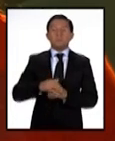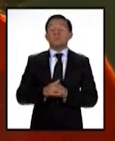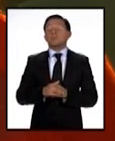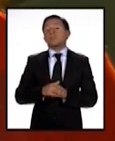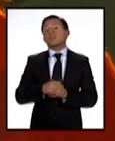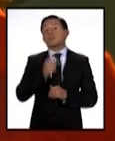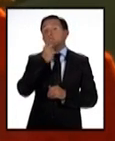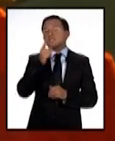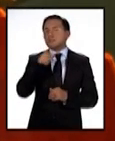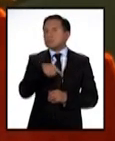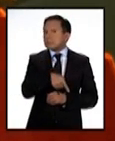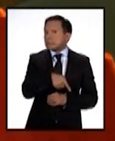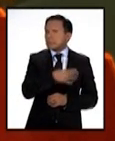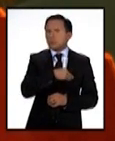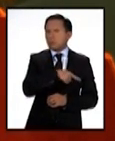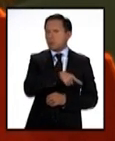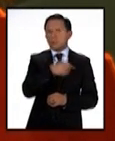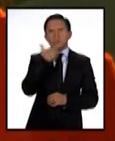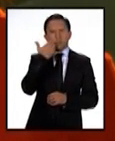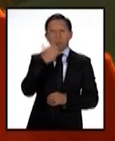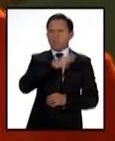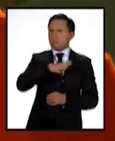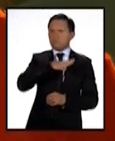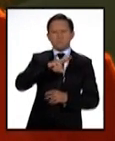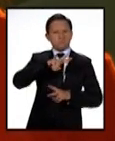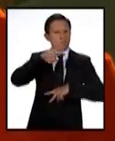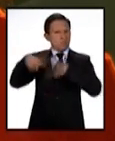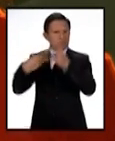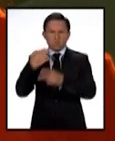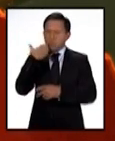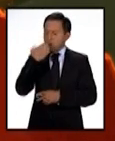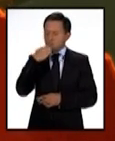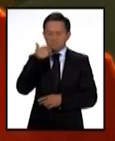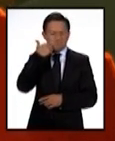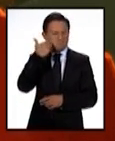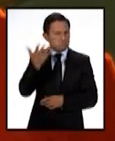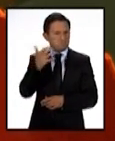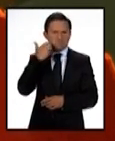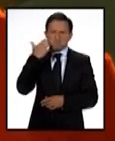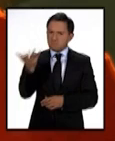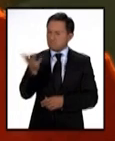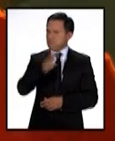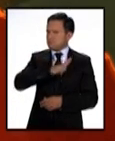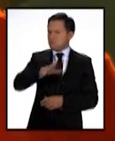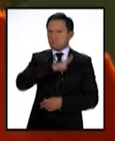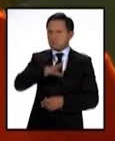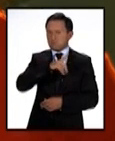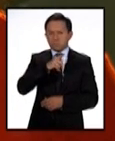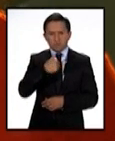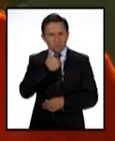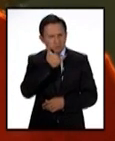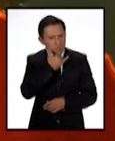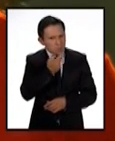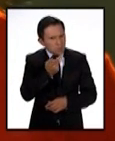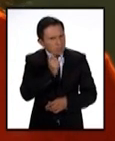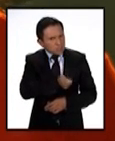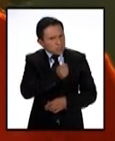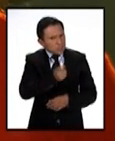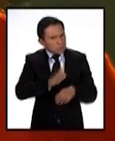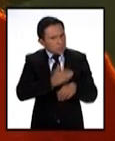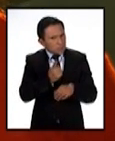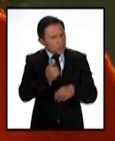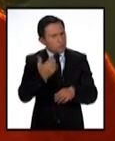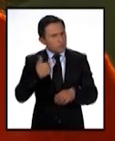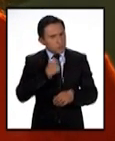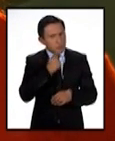quería ir. Y pues yo le decía, ¿por qué no quieres ir? Y no me decía nada. Y era del diario que le teníamos que comprar lápiz, no